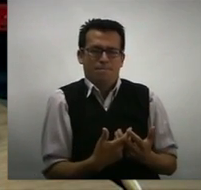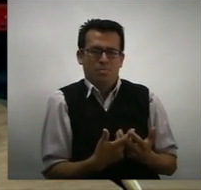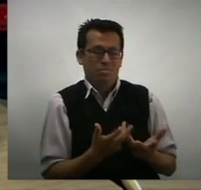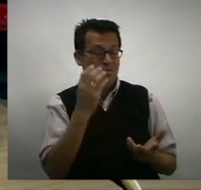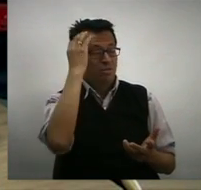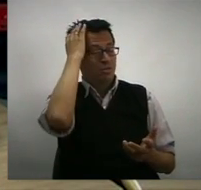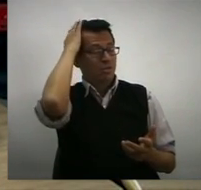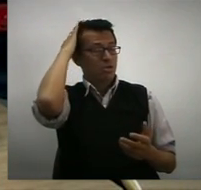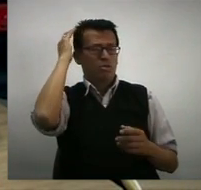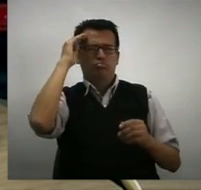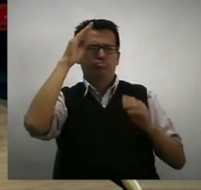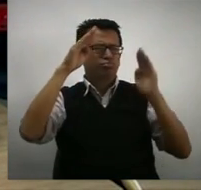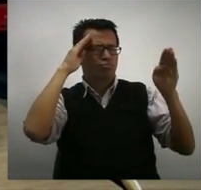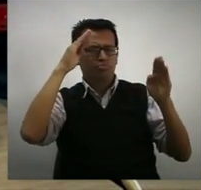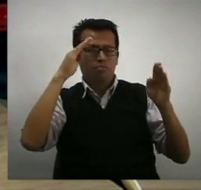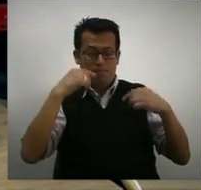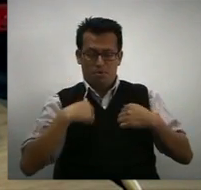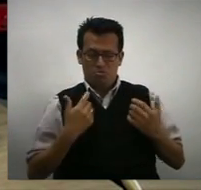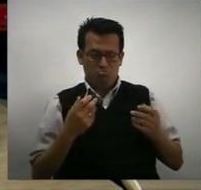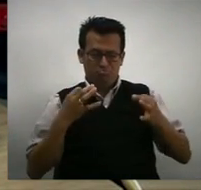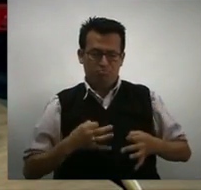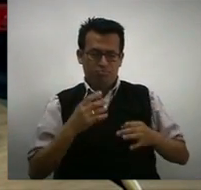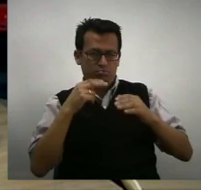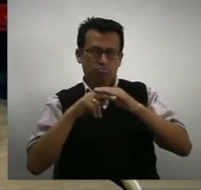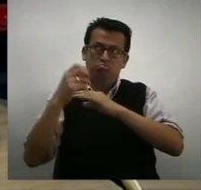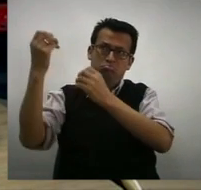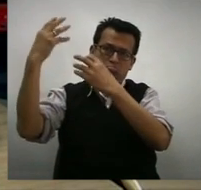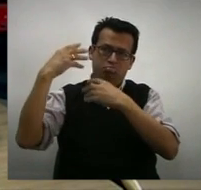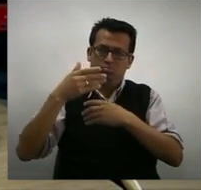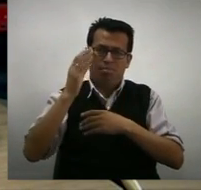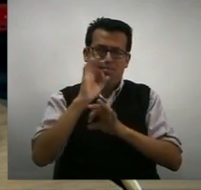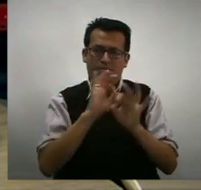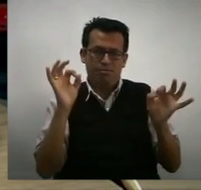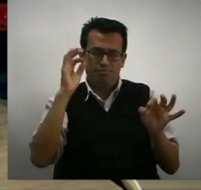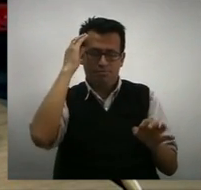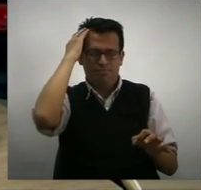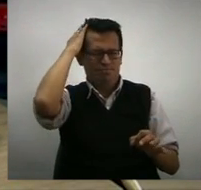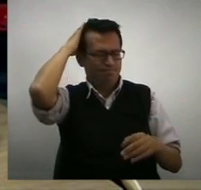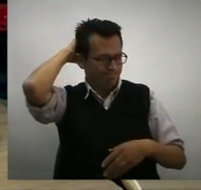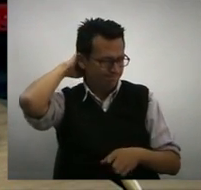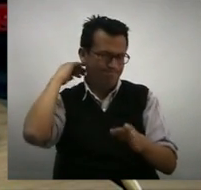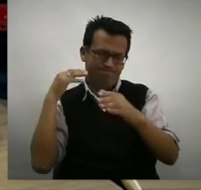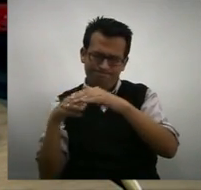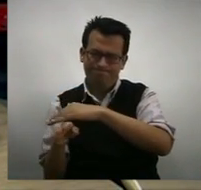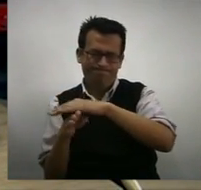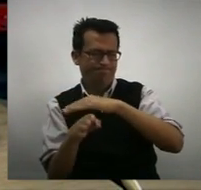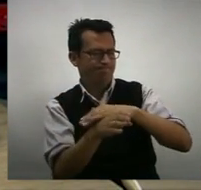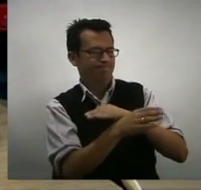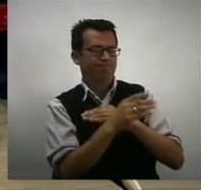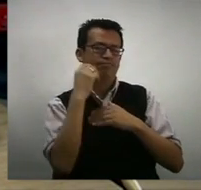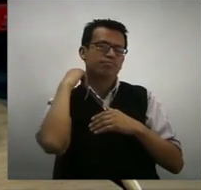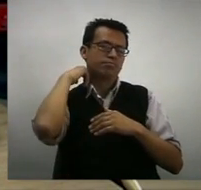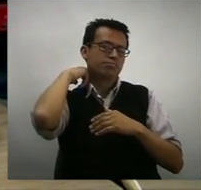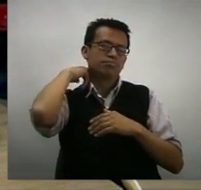mi muerte sin siquiera ser profeta, aún más, sin siquiera padecerla. Emprendí cruzadas anónimas con intención de condenar